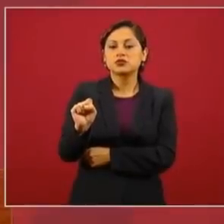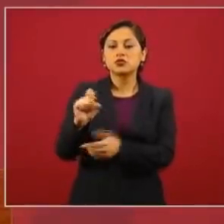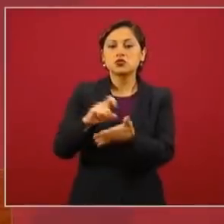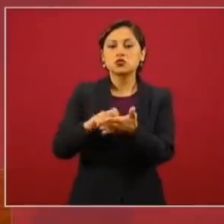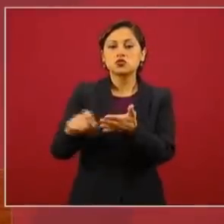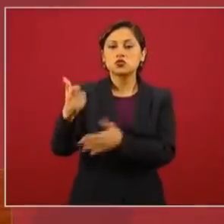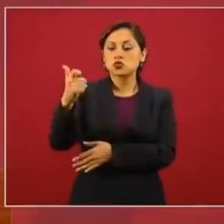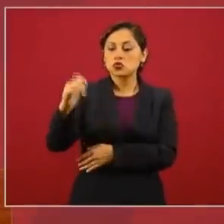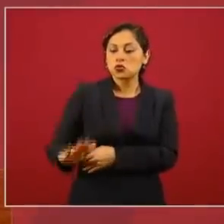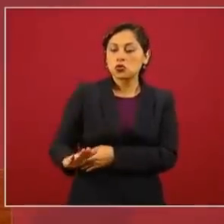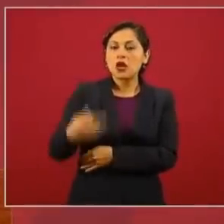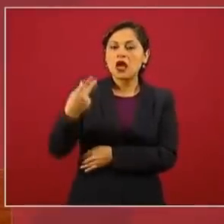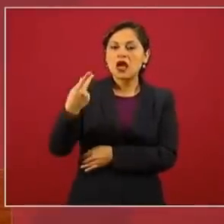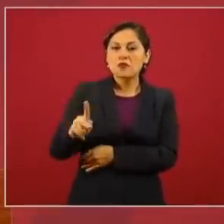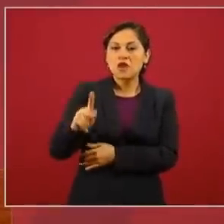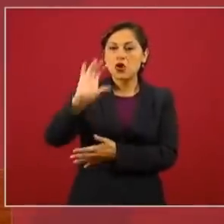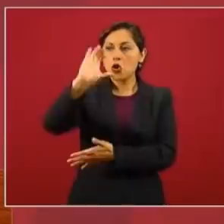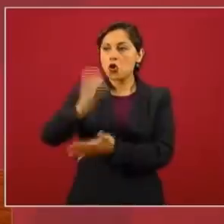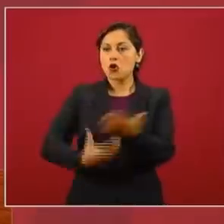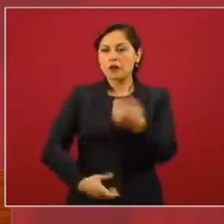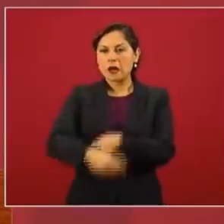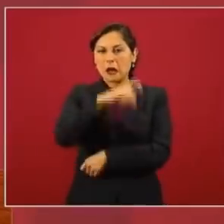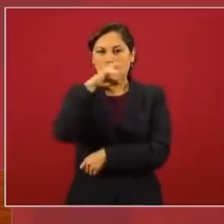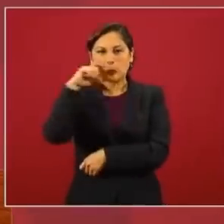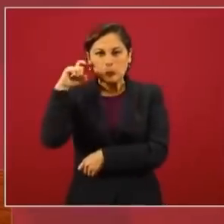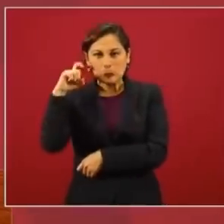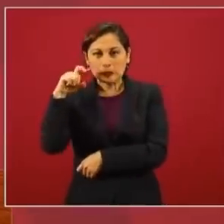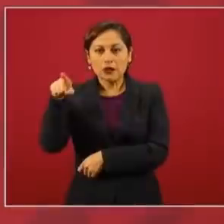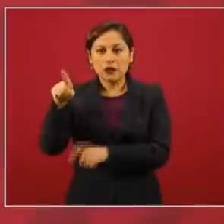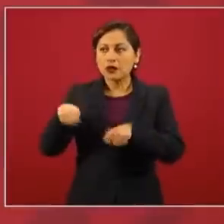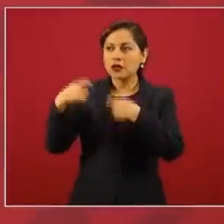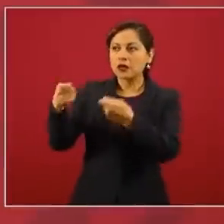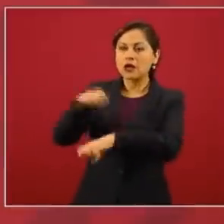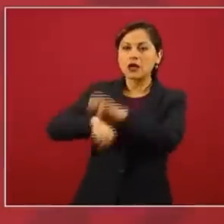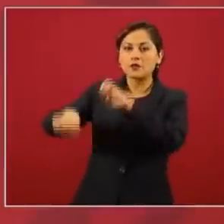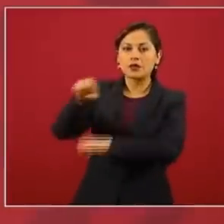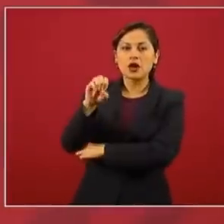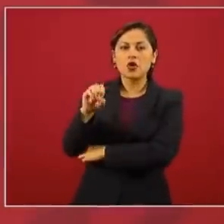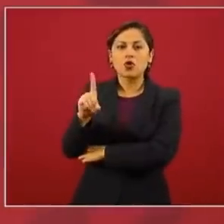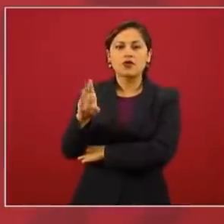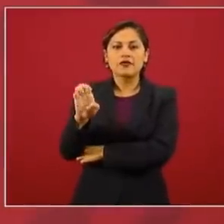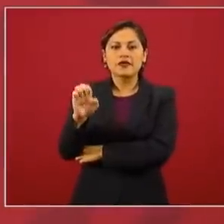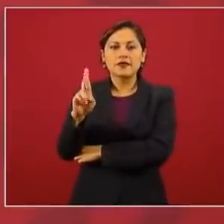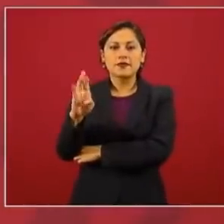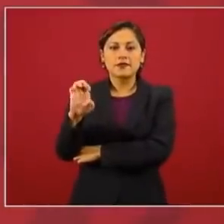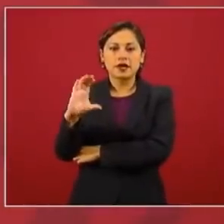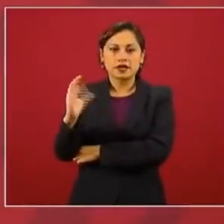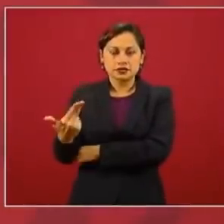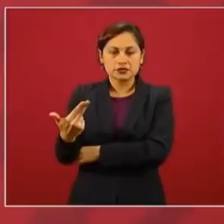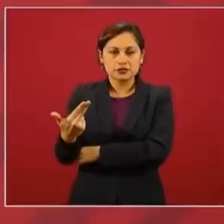condiciones leoninas, a Odebrecht? Pues esos organismos.